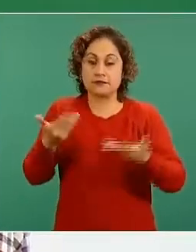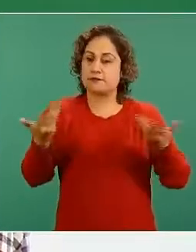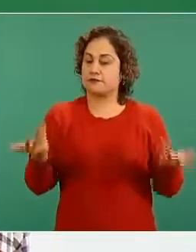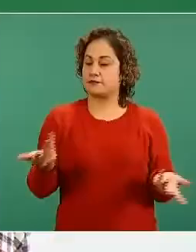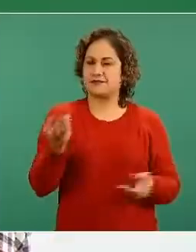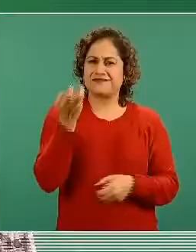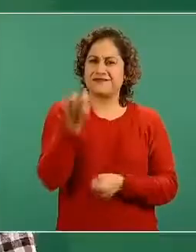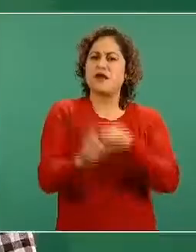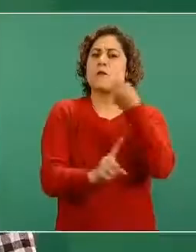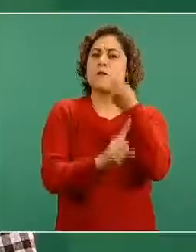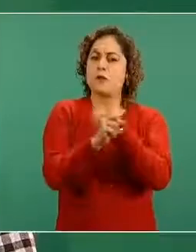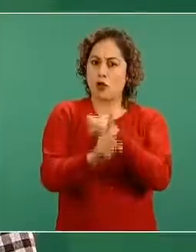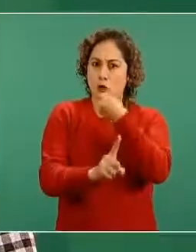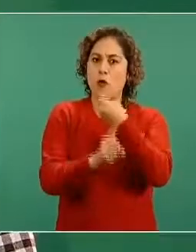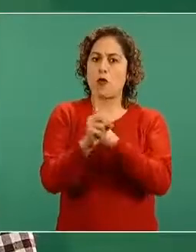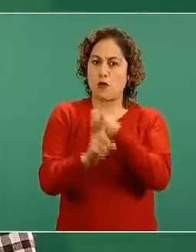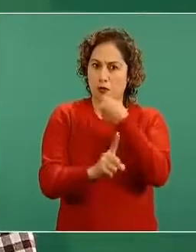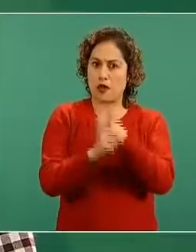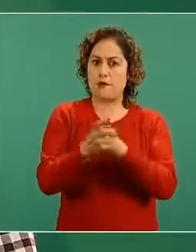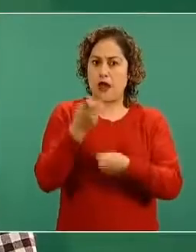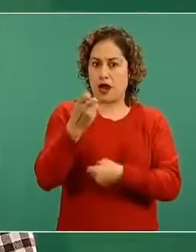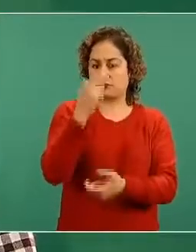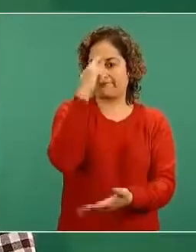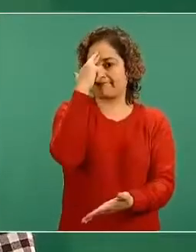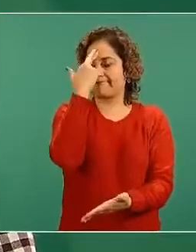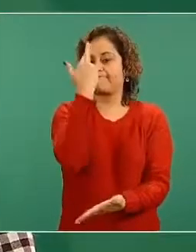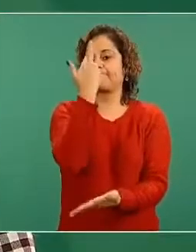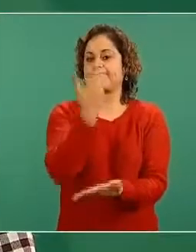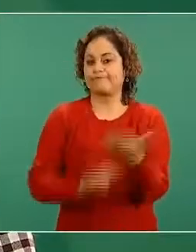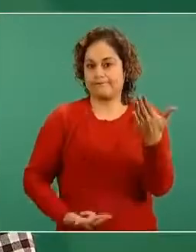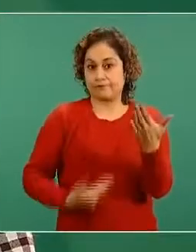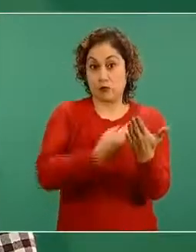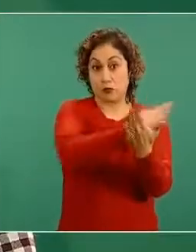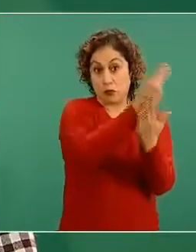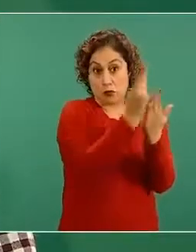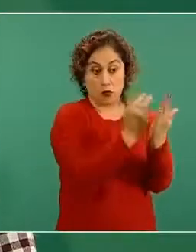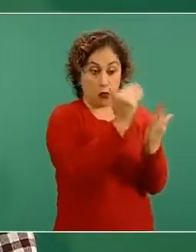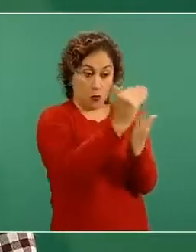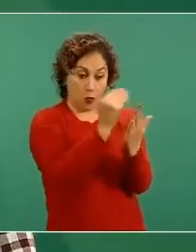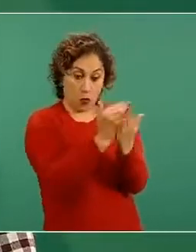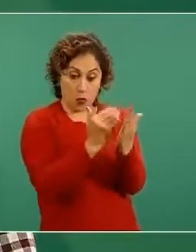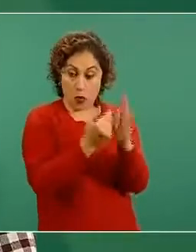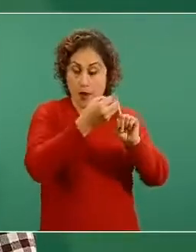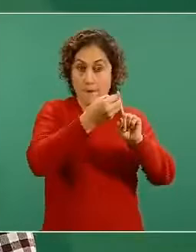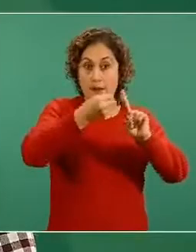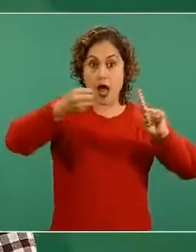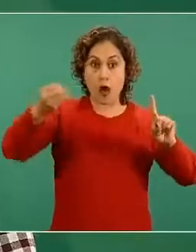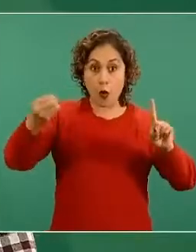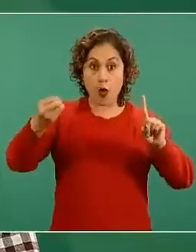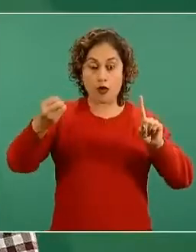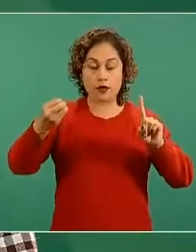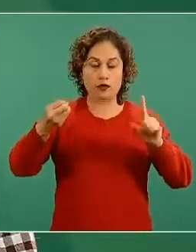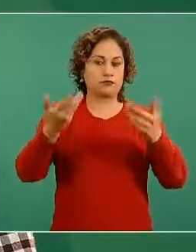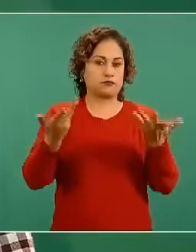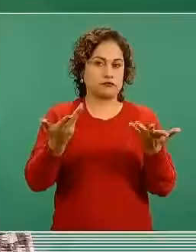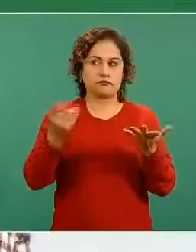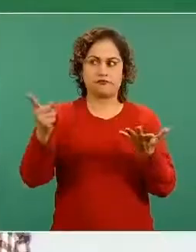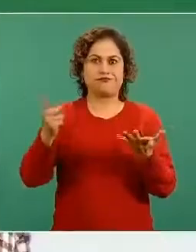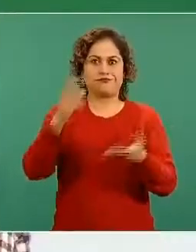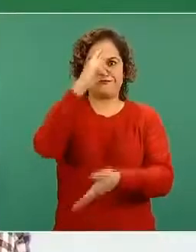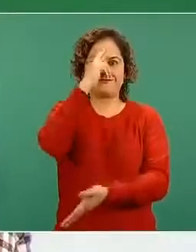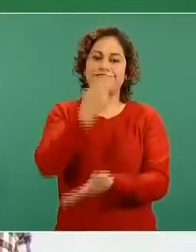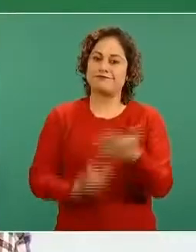arbitrariedad contraria a el plan científico de vacunación contra COVID en México. La razón que sea.